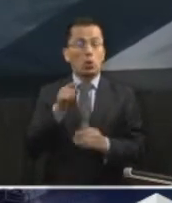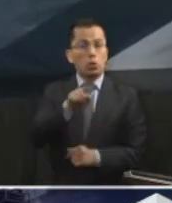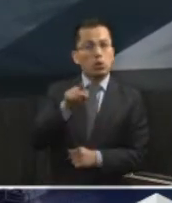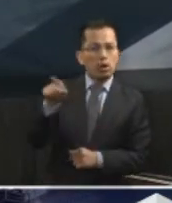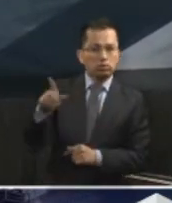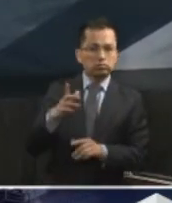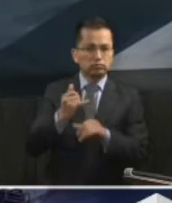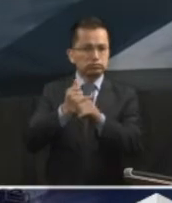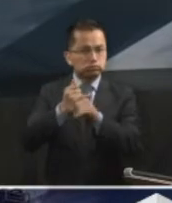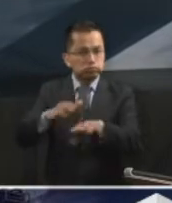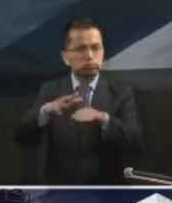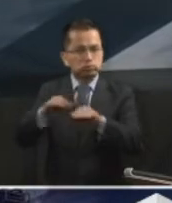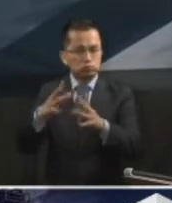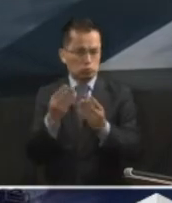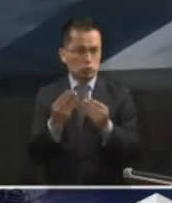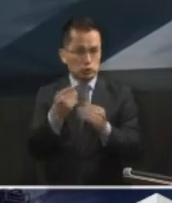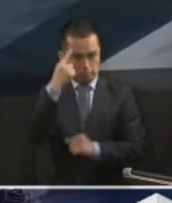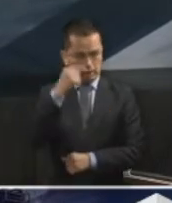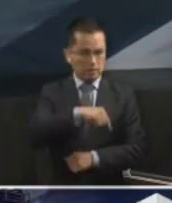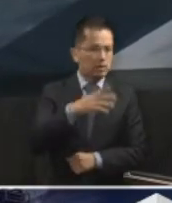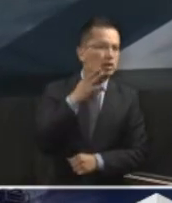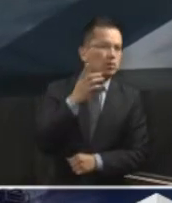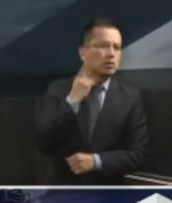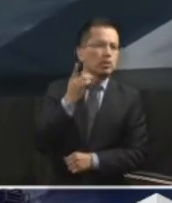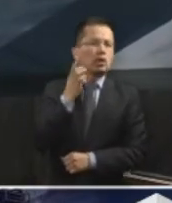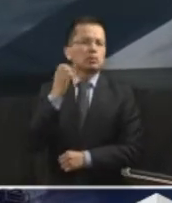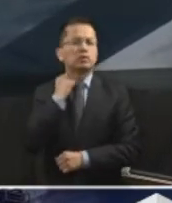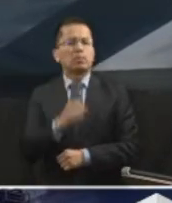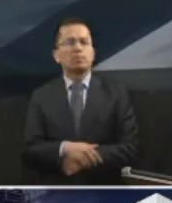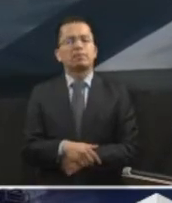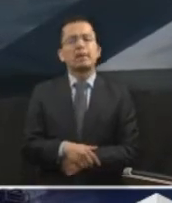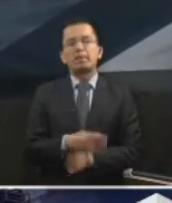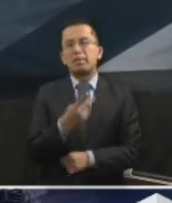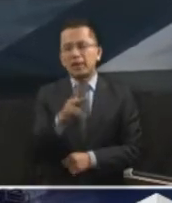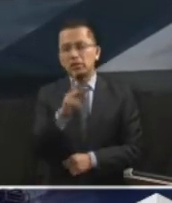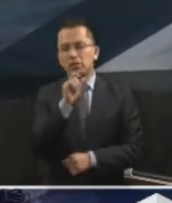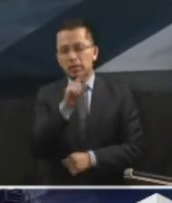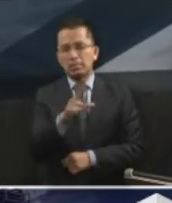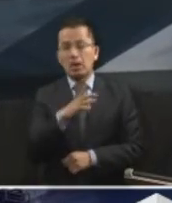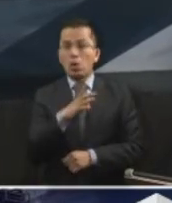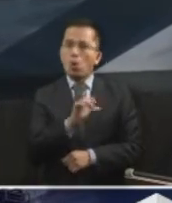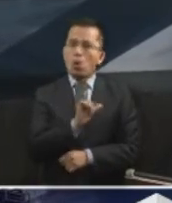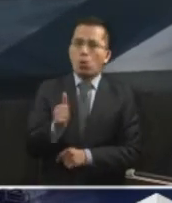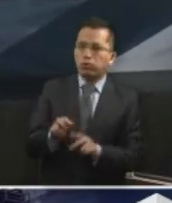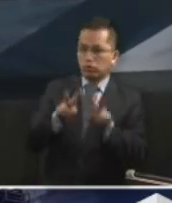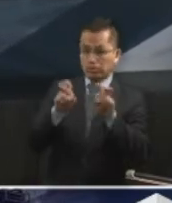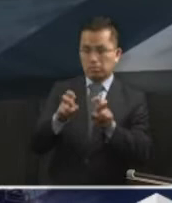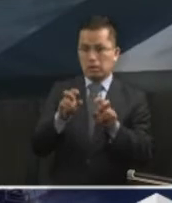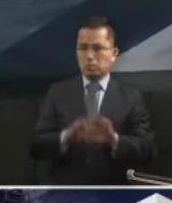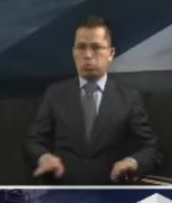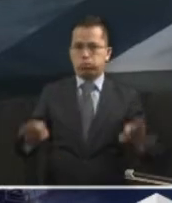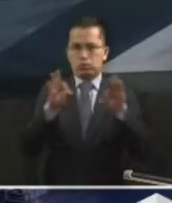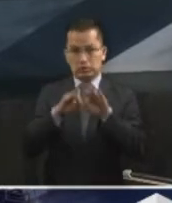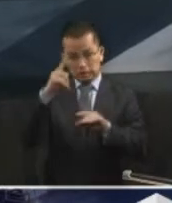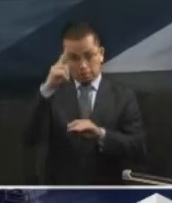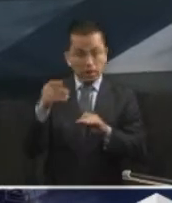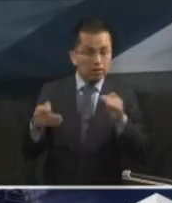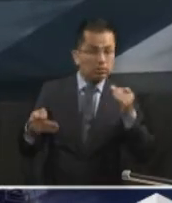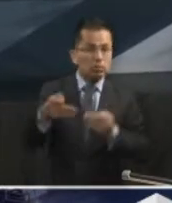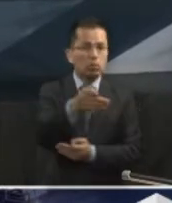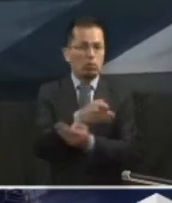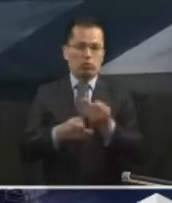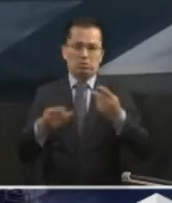Congreso Federal, pero también hay temas que nos atañen a todas y a todos y que tienen una implicación casi inmediata de pues